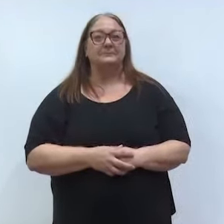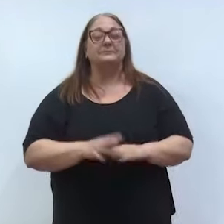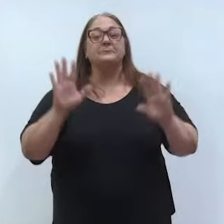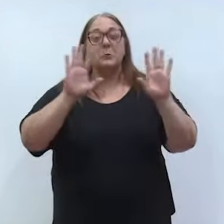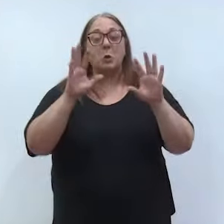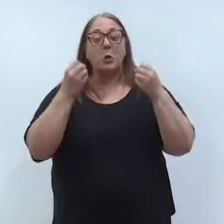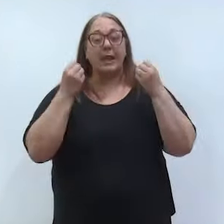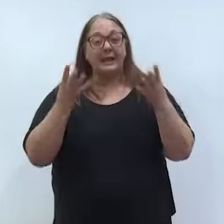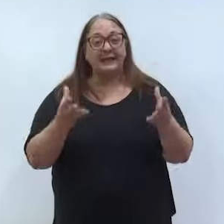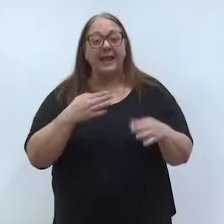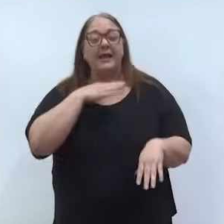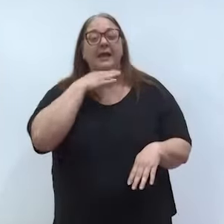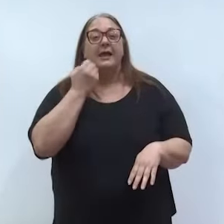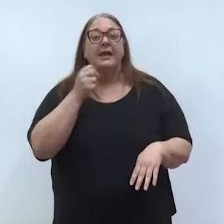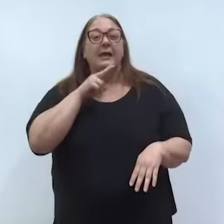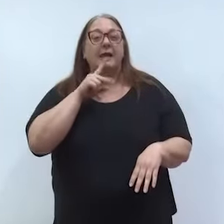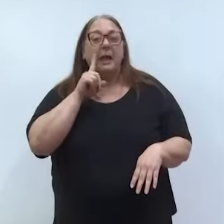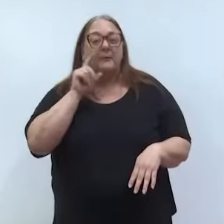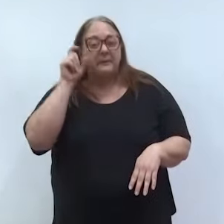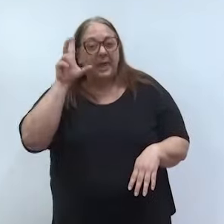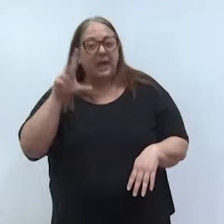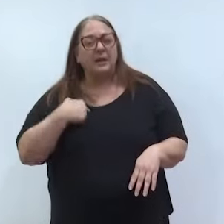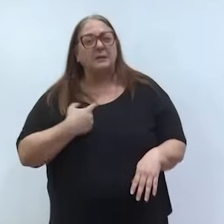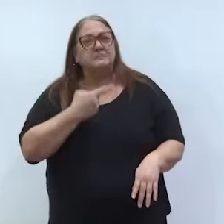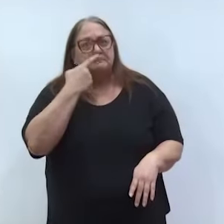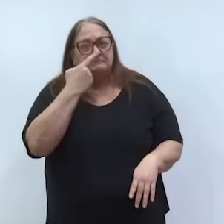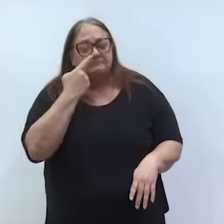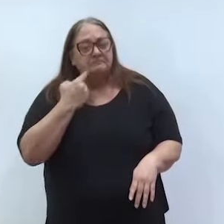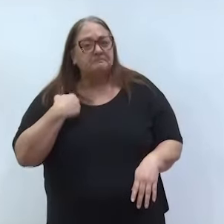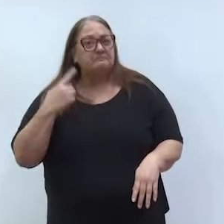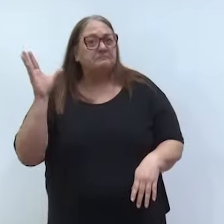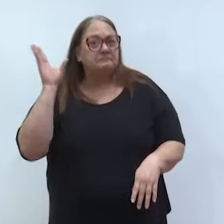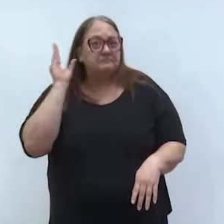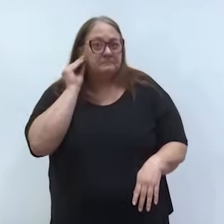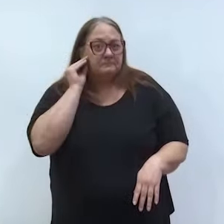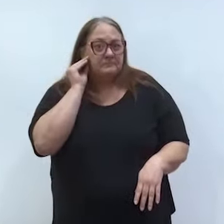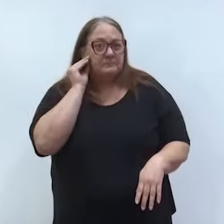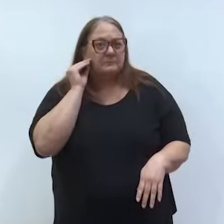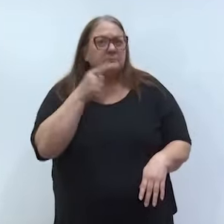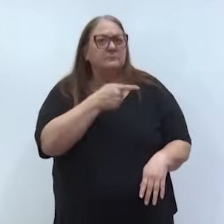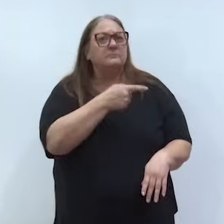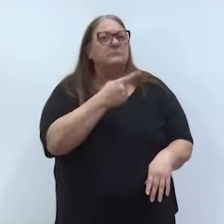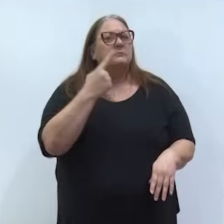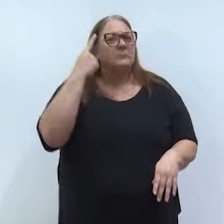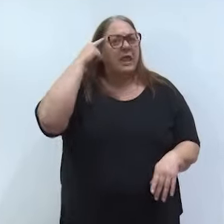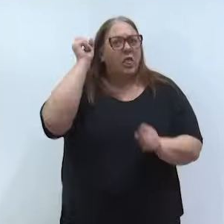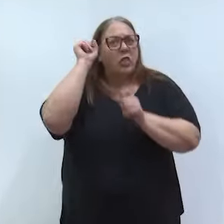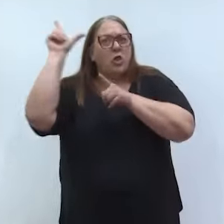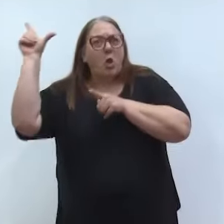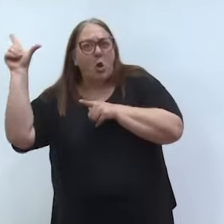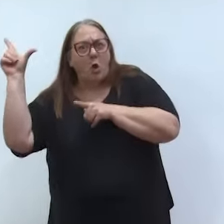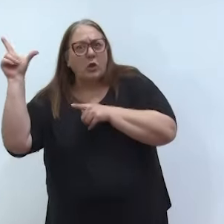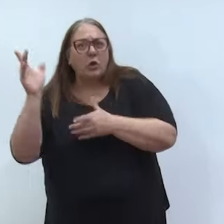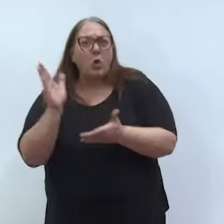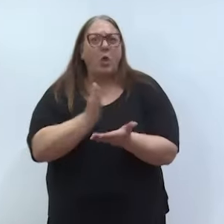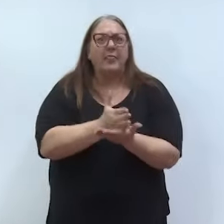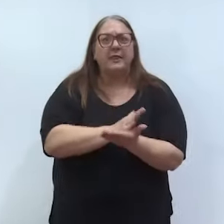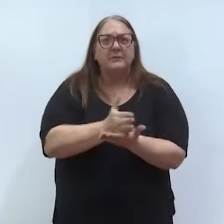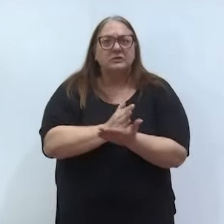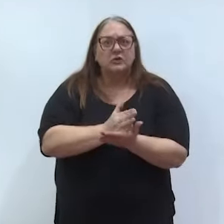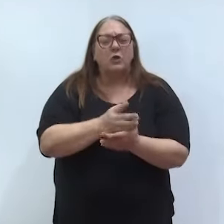Javier me interesó un poco Escuchar Esta división entre tanto lo ideológico no Y la cuestión